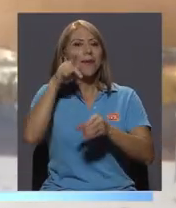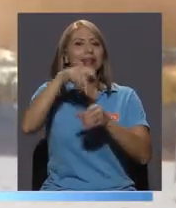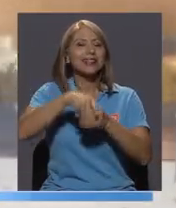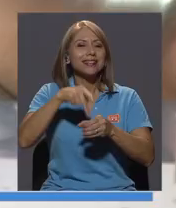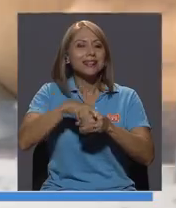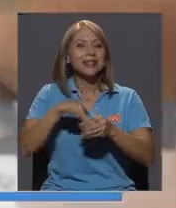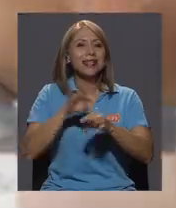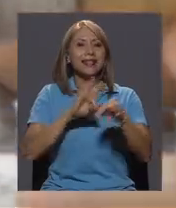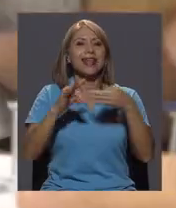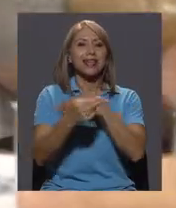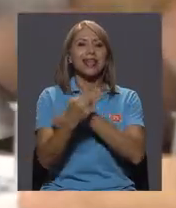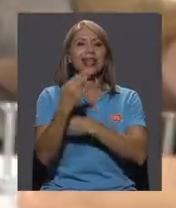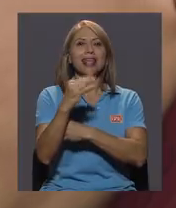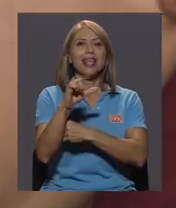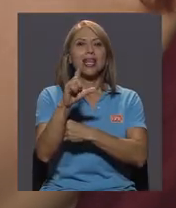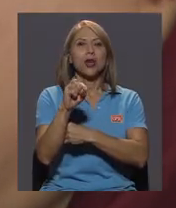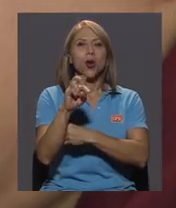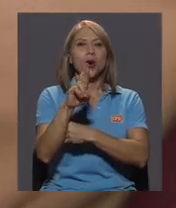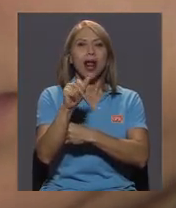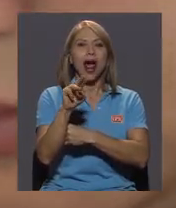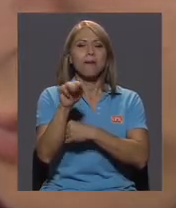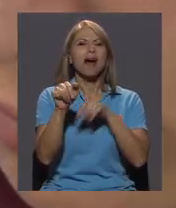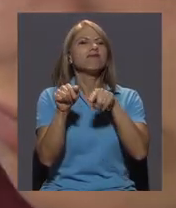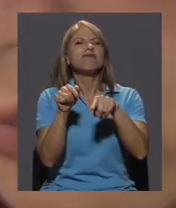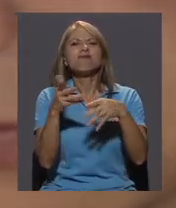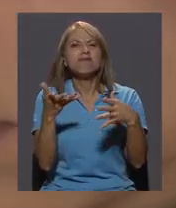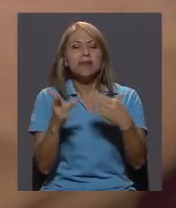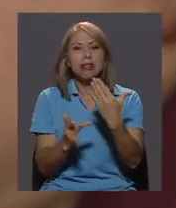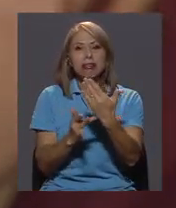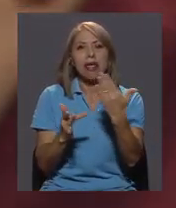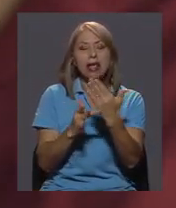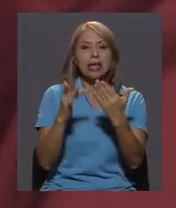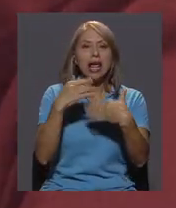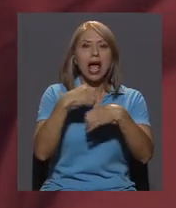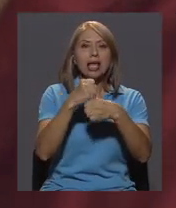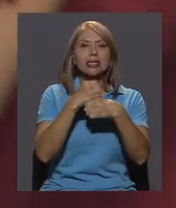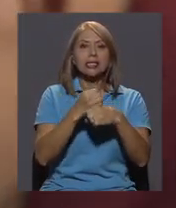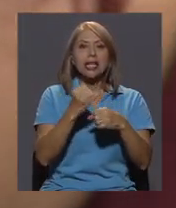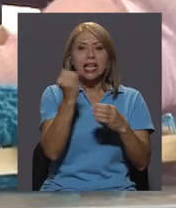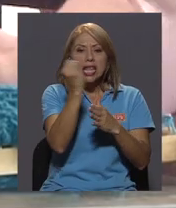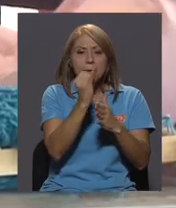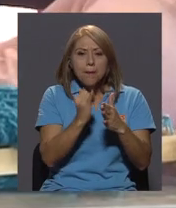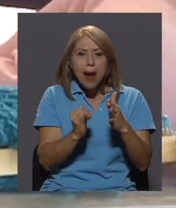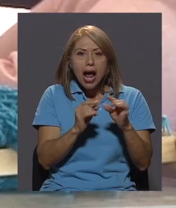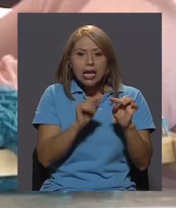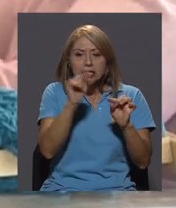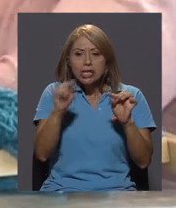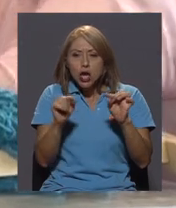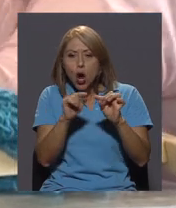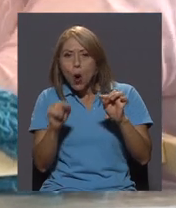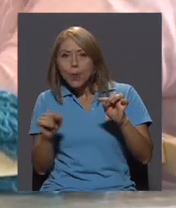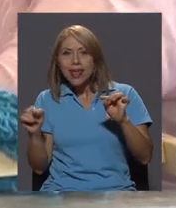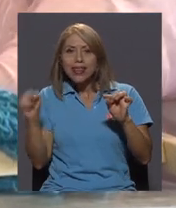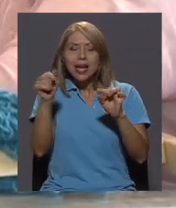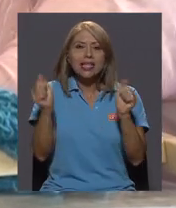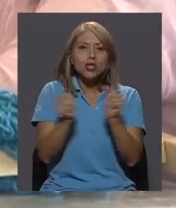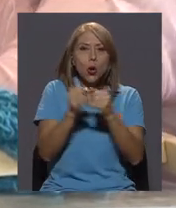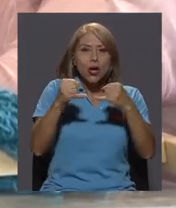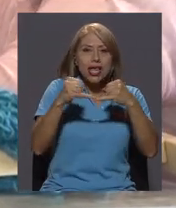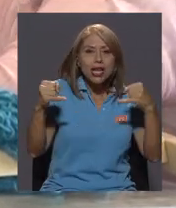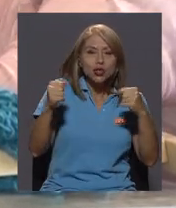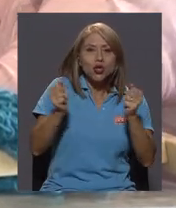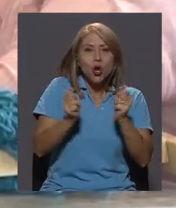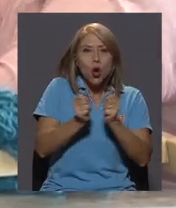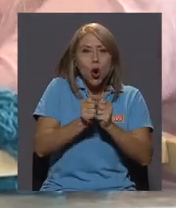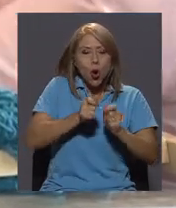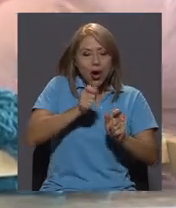de Hilorama, una técnica que consiste en la elaboración de imágenes o figuras geométricas utilizando hilos y